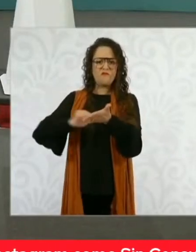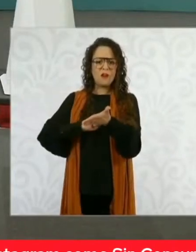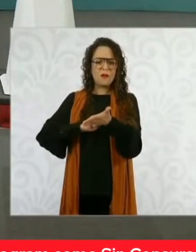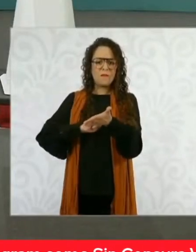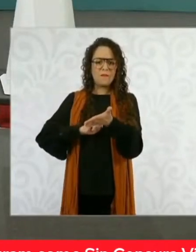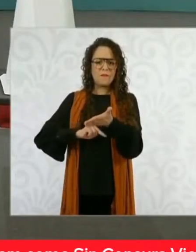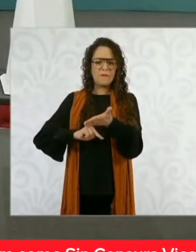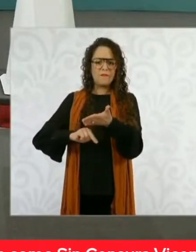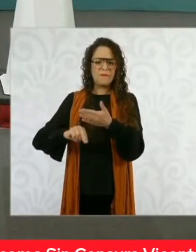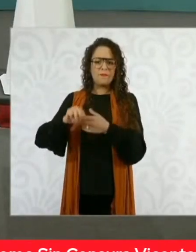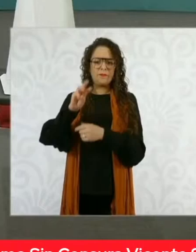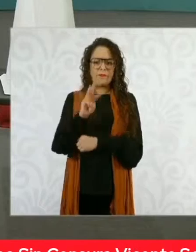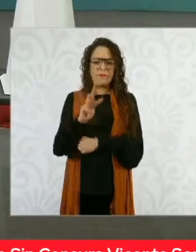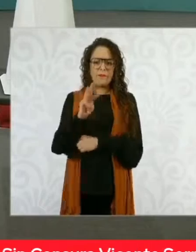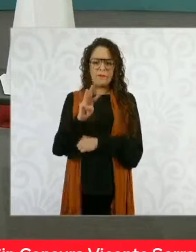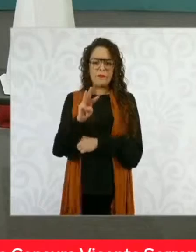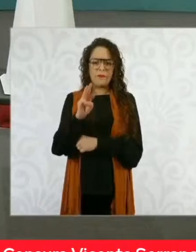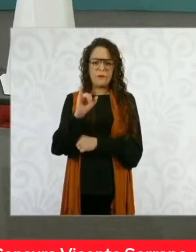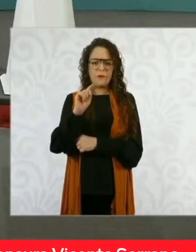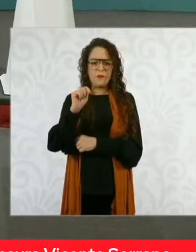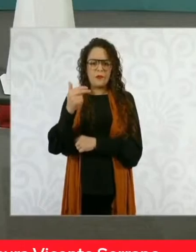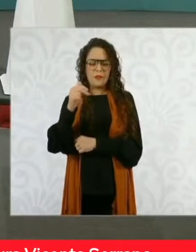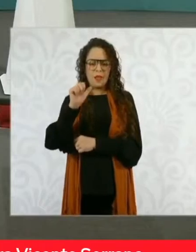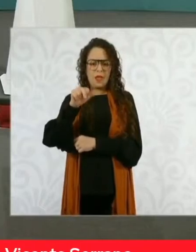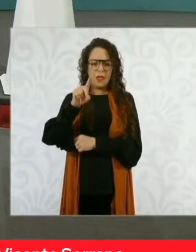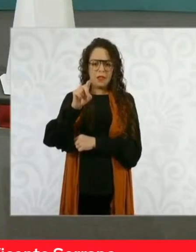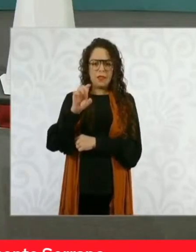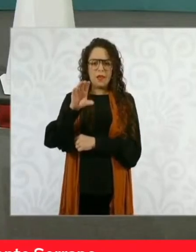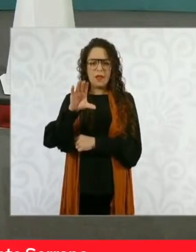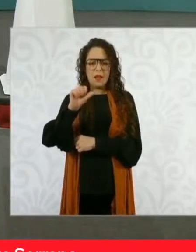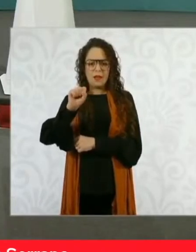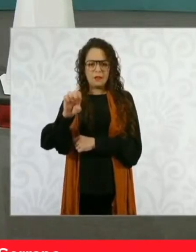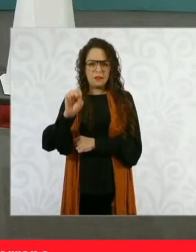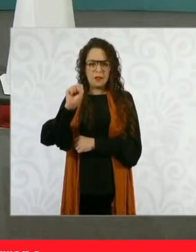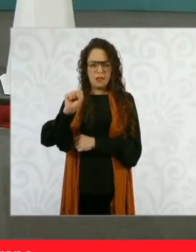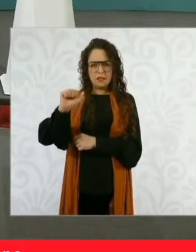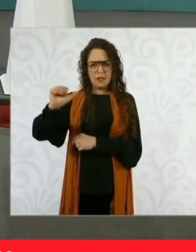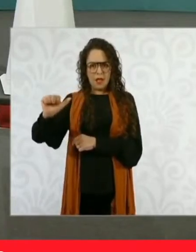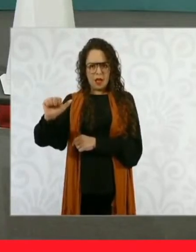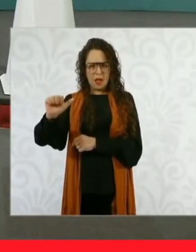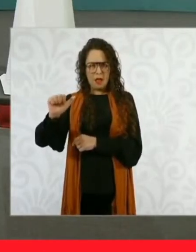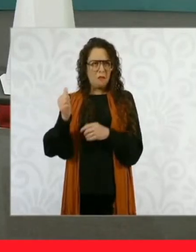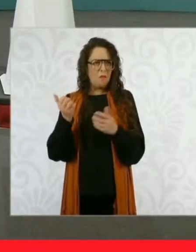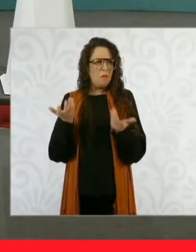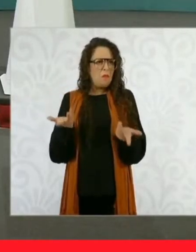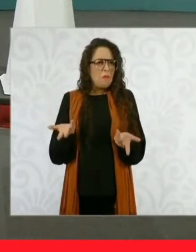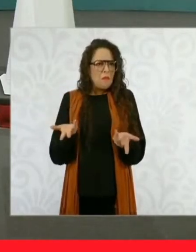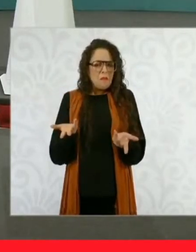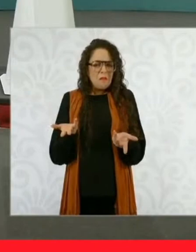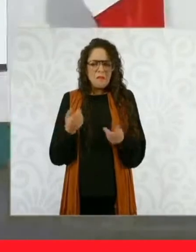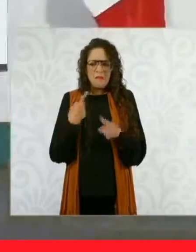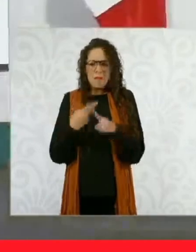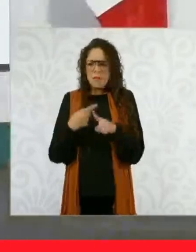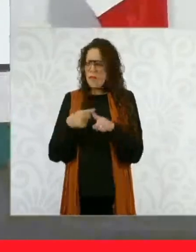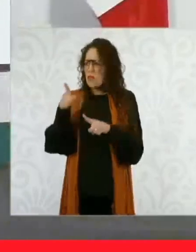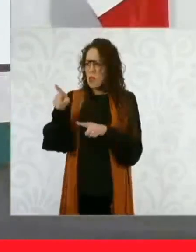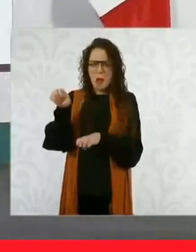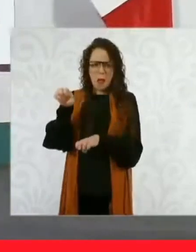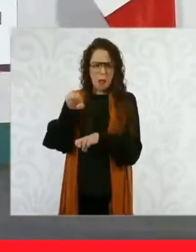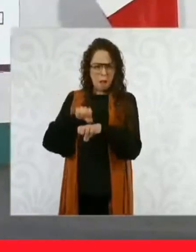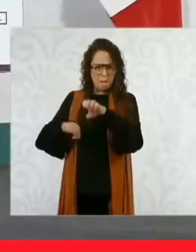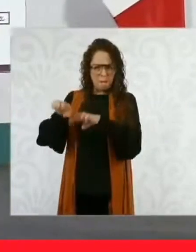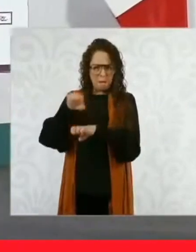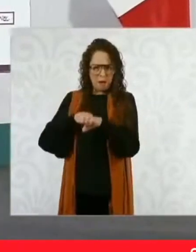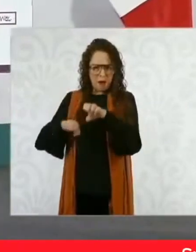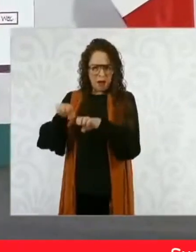por White & Case S.A. No existe ninguna persona moral que firme de esta